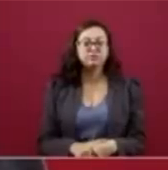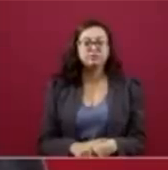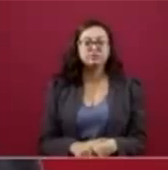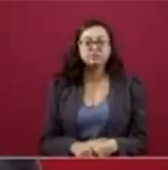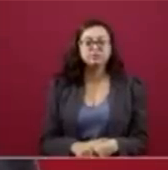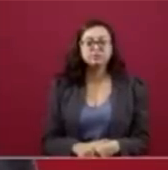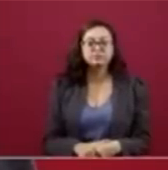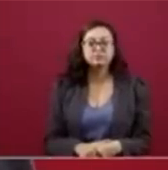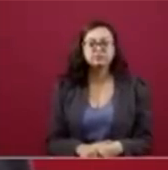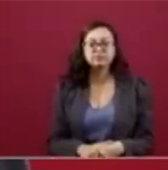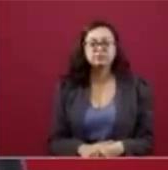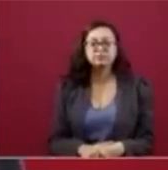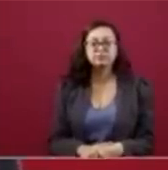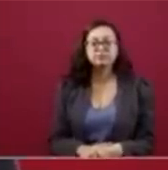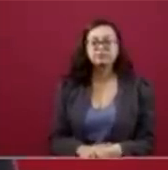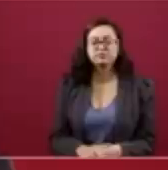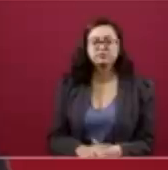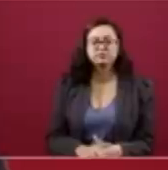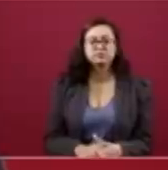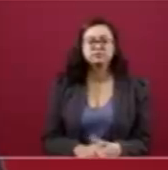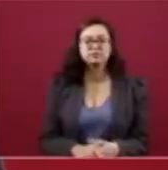Había un caso,